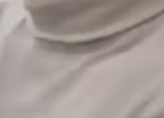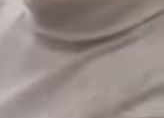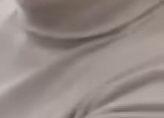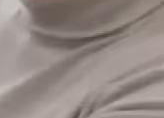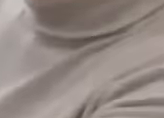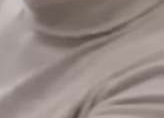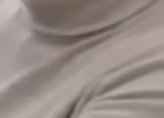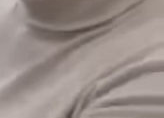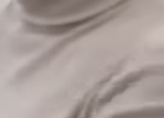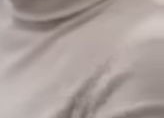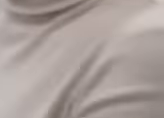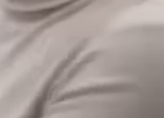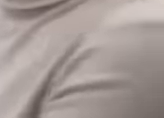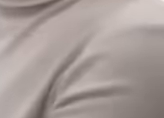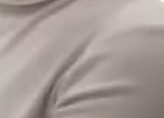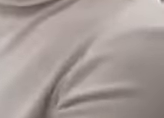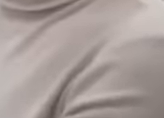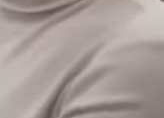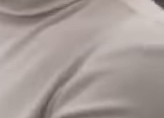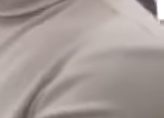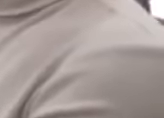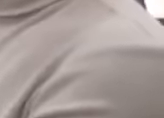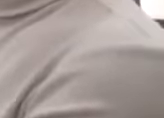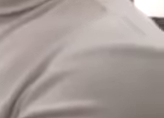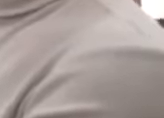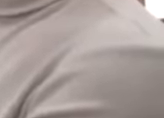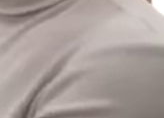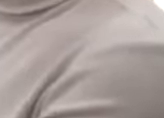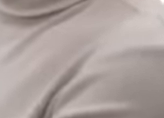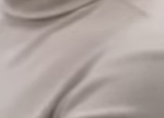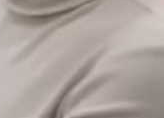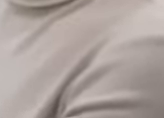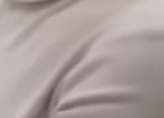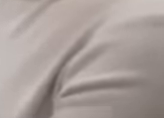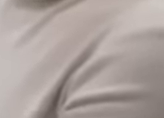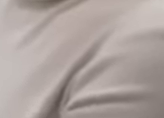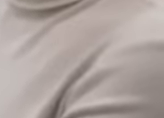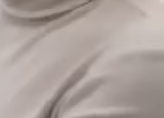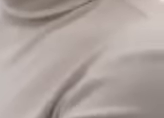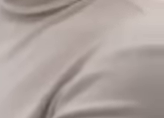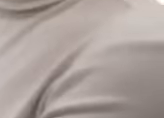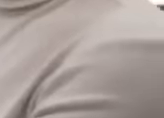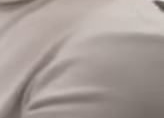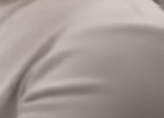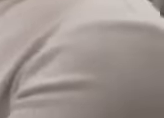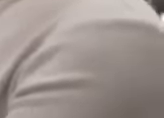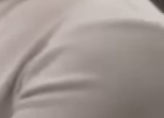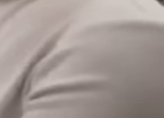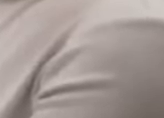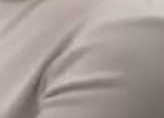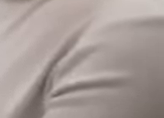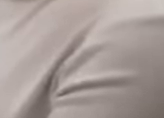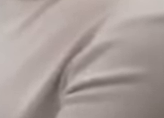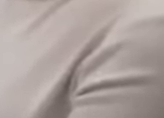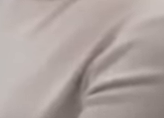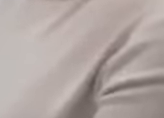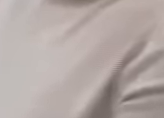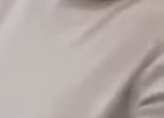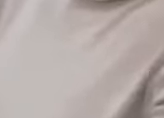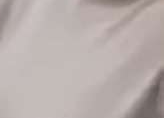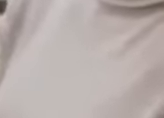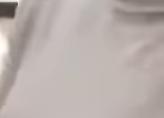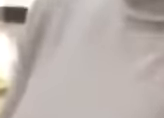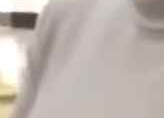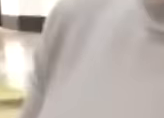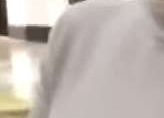de Asia, inclusive empresas norteamericanas. Entonces, a mí me parece que por la inestabilidad del mercado